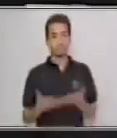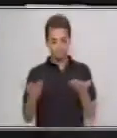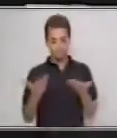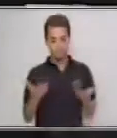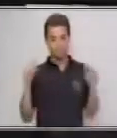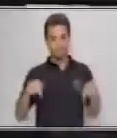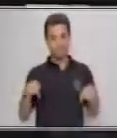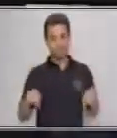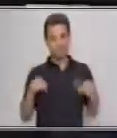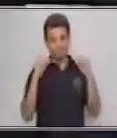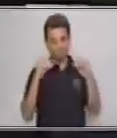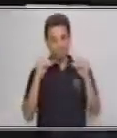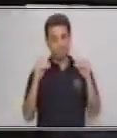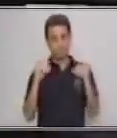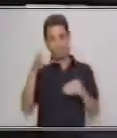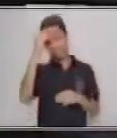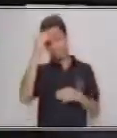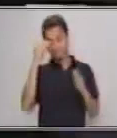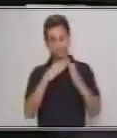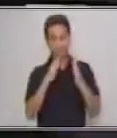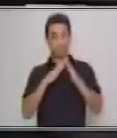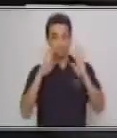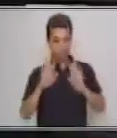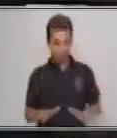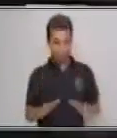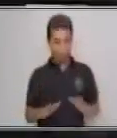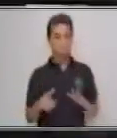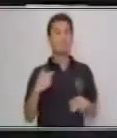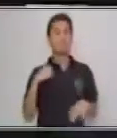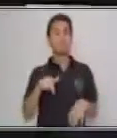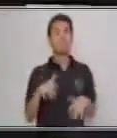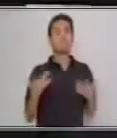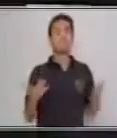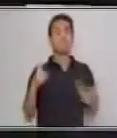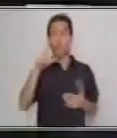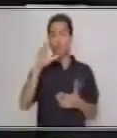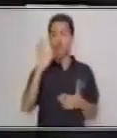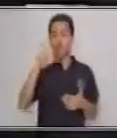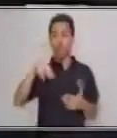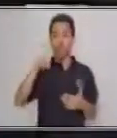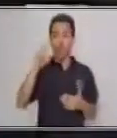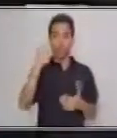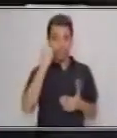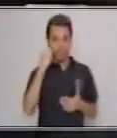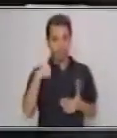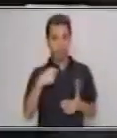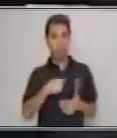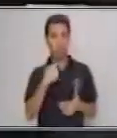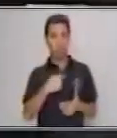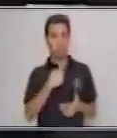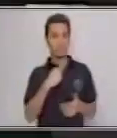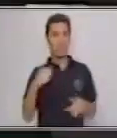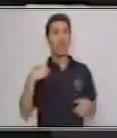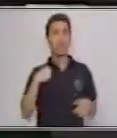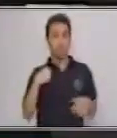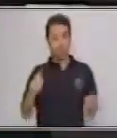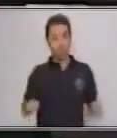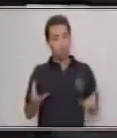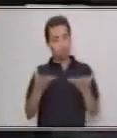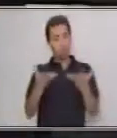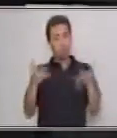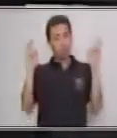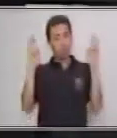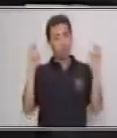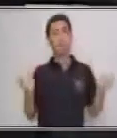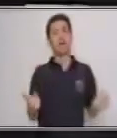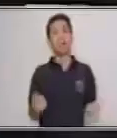Bienvenidos a este espacio educativo Aprendo en Casa. Soy Londia Osiris Segura Sical y en esta oportunidad desarrollaré el tema